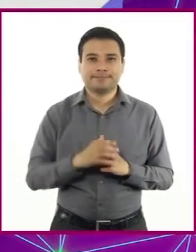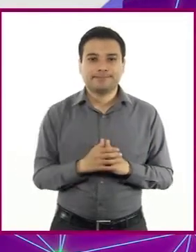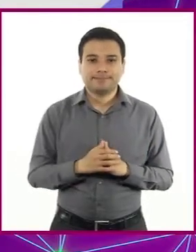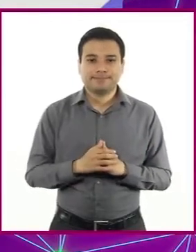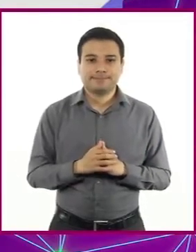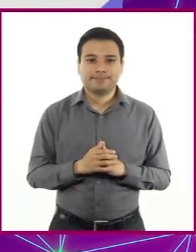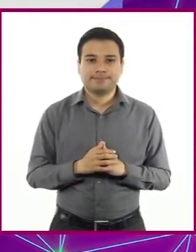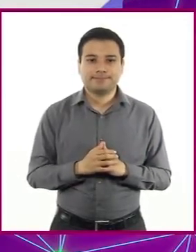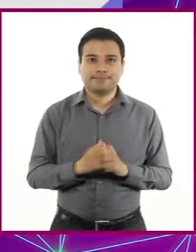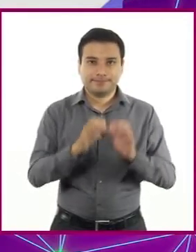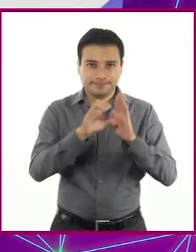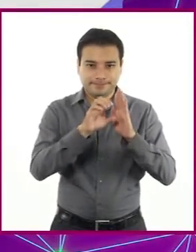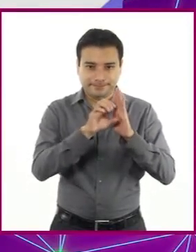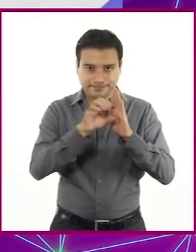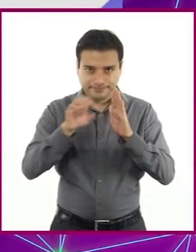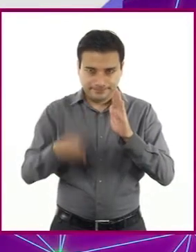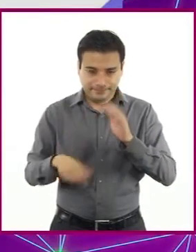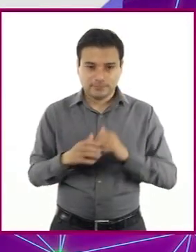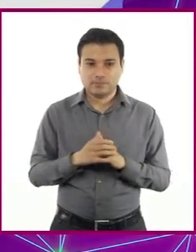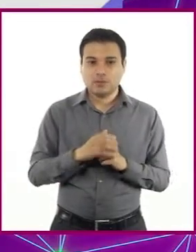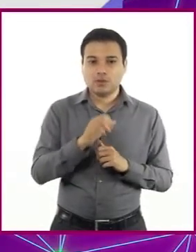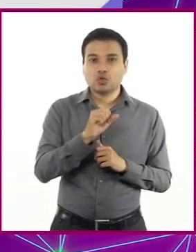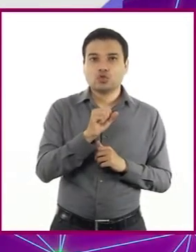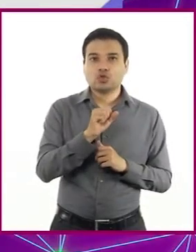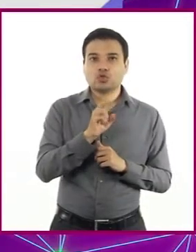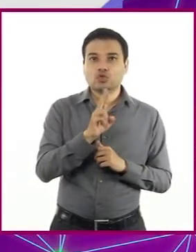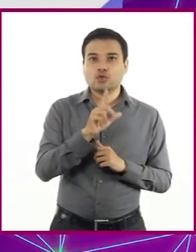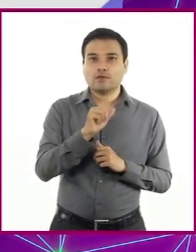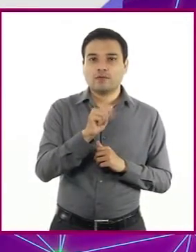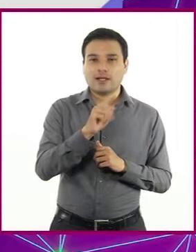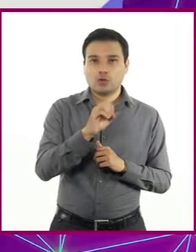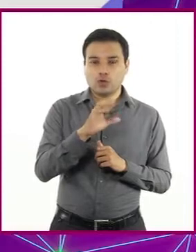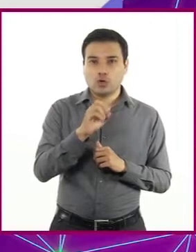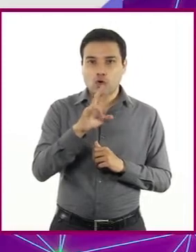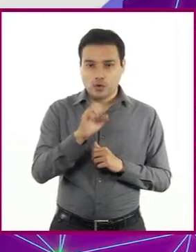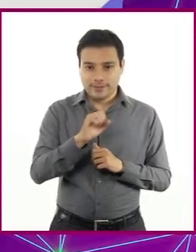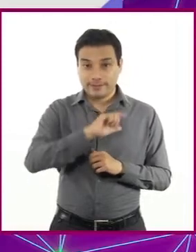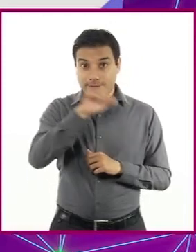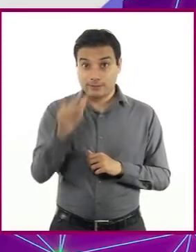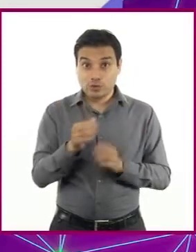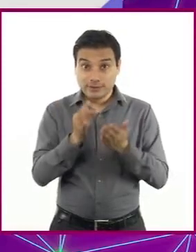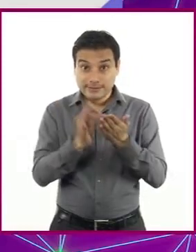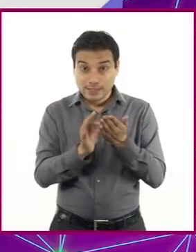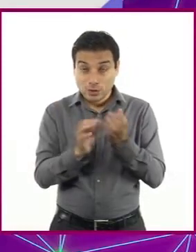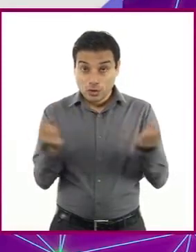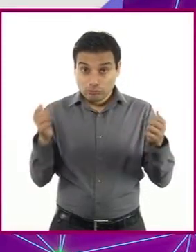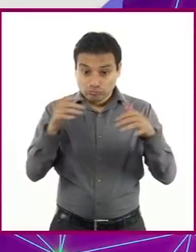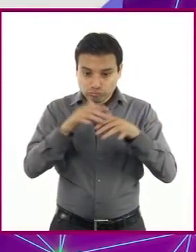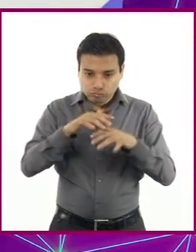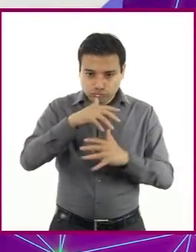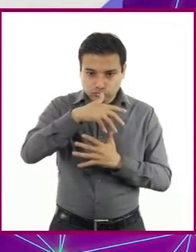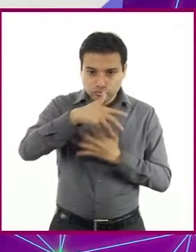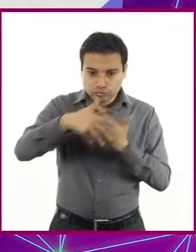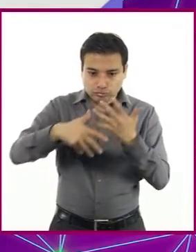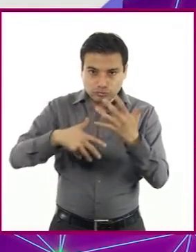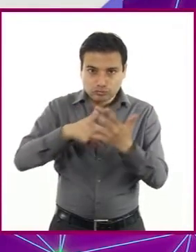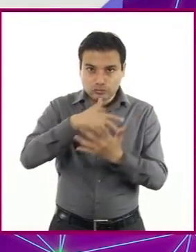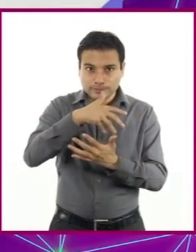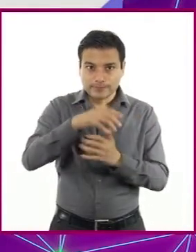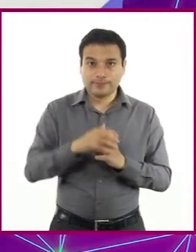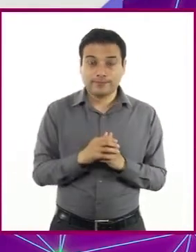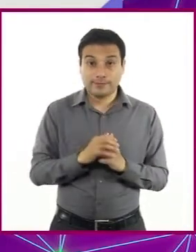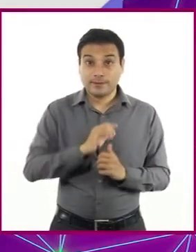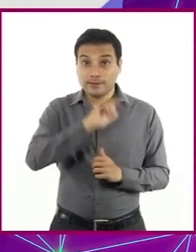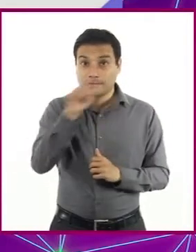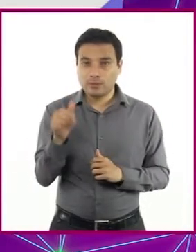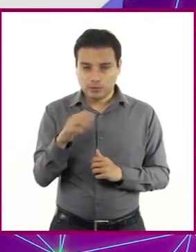sulfato de cobre reacciona con el hierro, se forma cobre metálico, que se ha impregnado en el clavo, y un